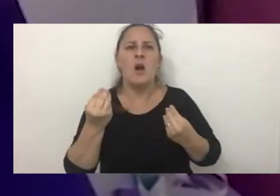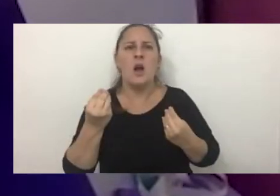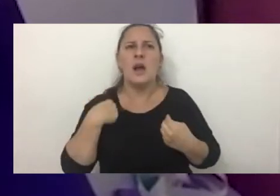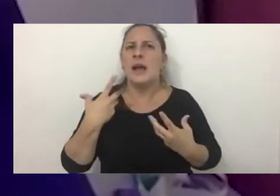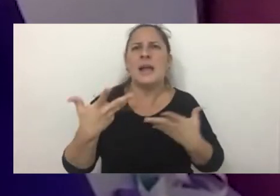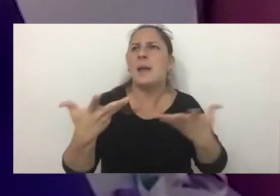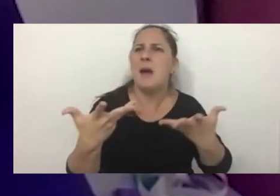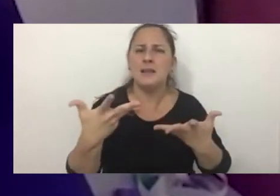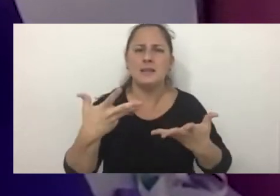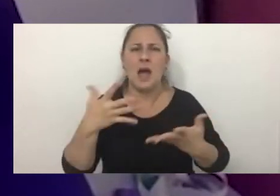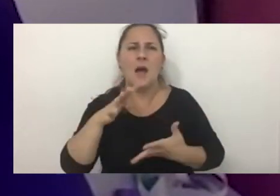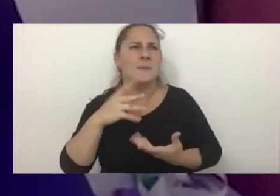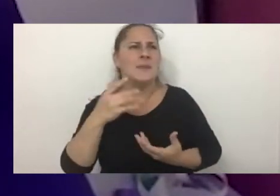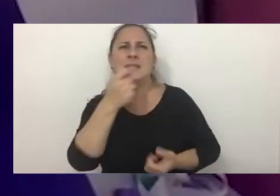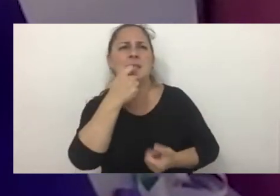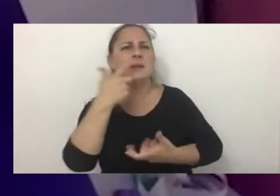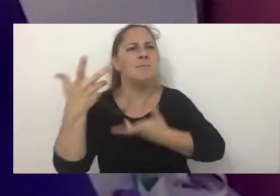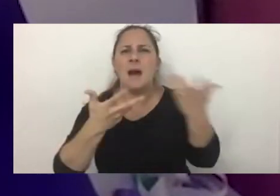pasando en su cuerpo.